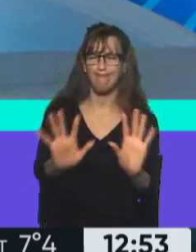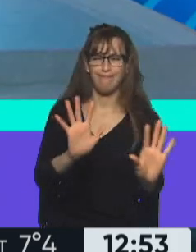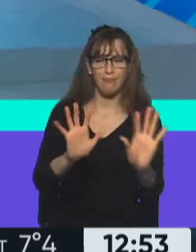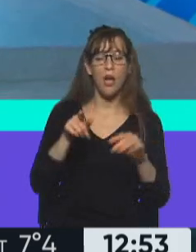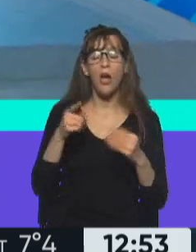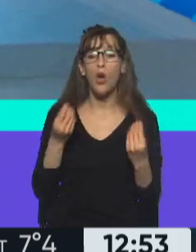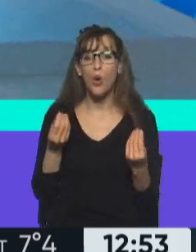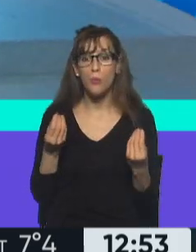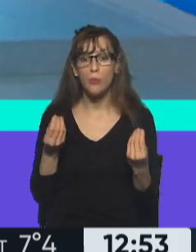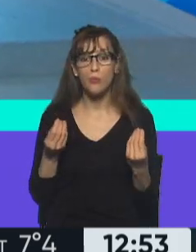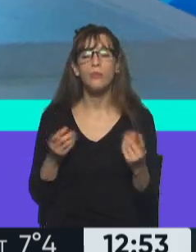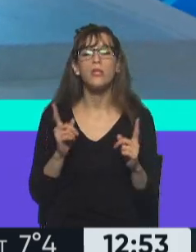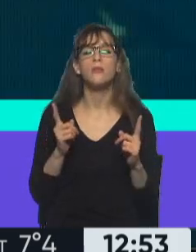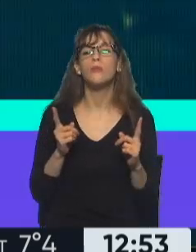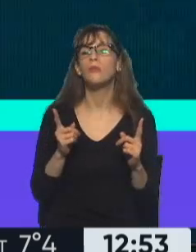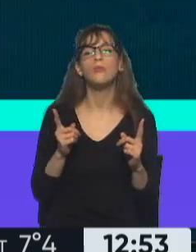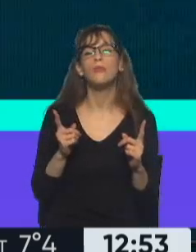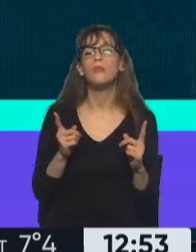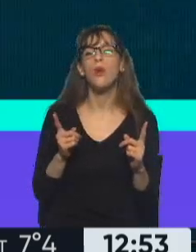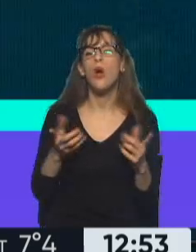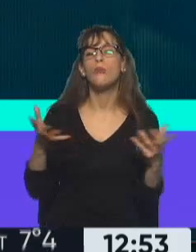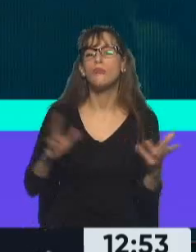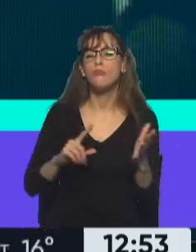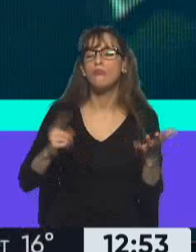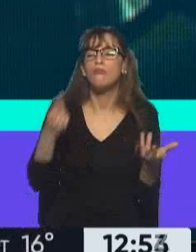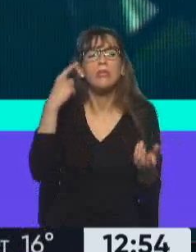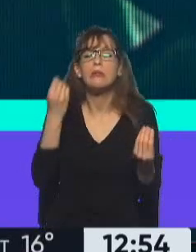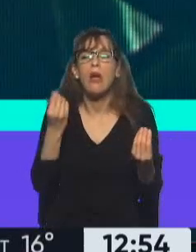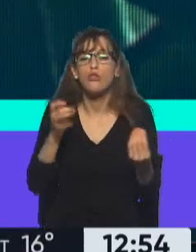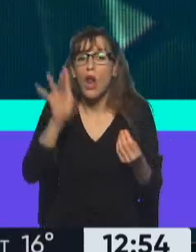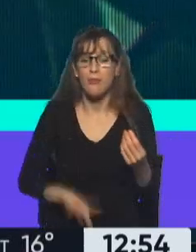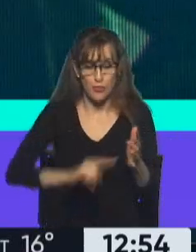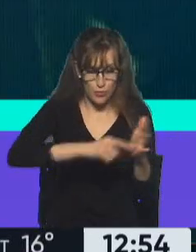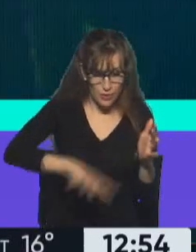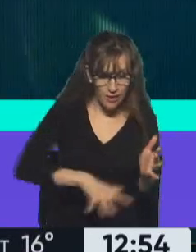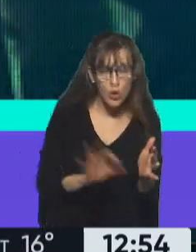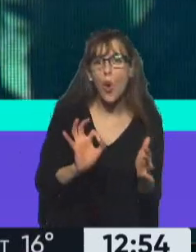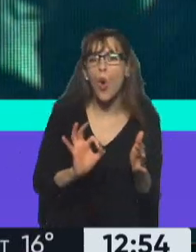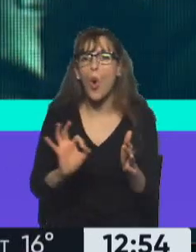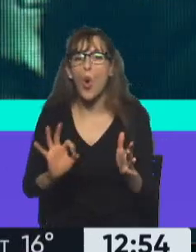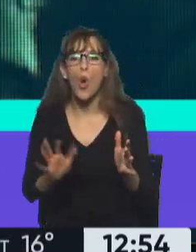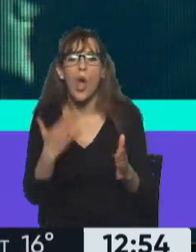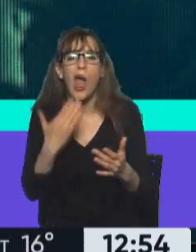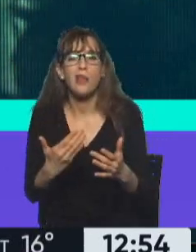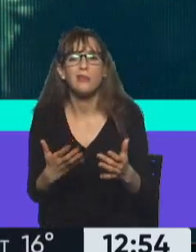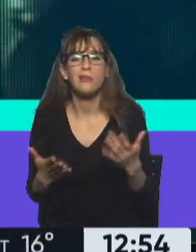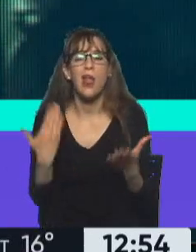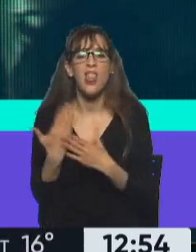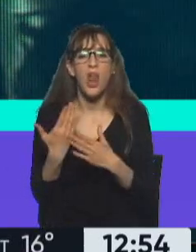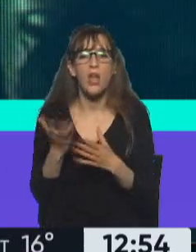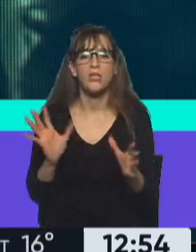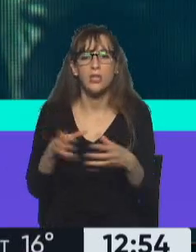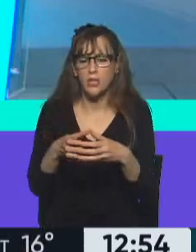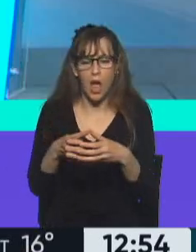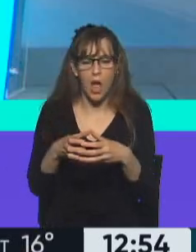desde anoche es un fenómeno absolutamente porteño es un fenómeno que explica el avance de la derecha justamente en elecciones pasos con